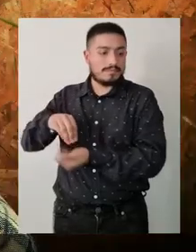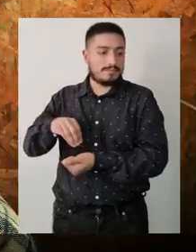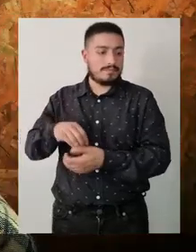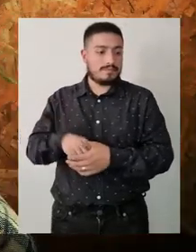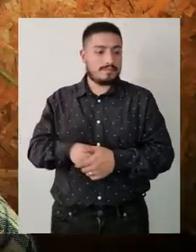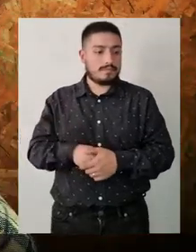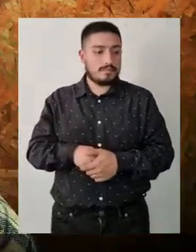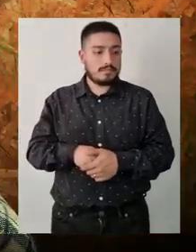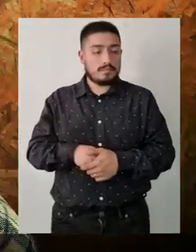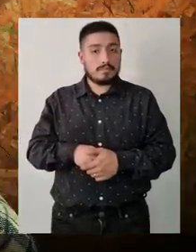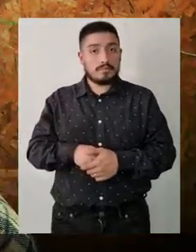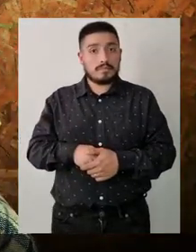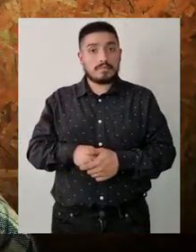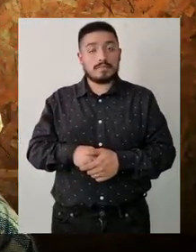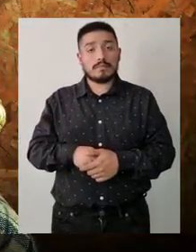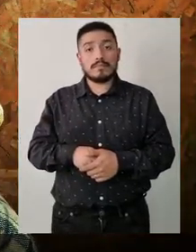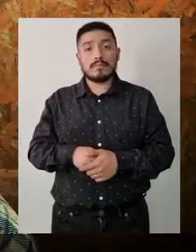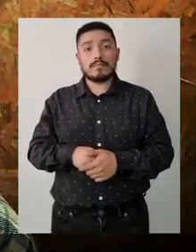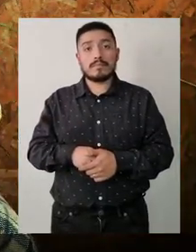Sí. Y